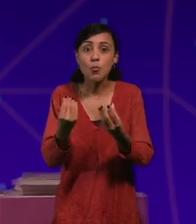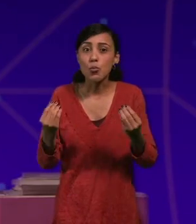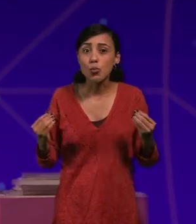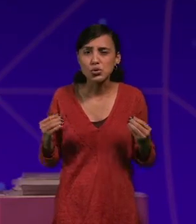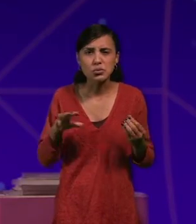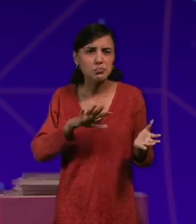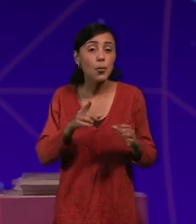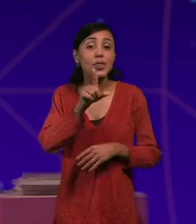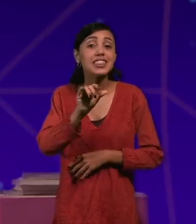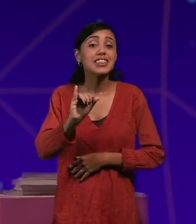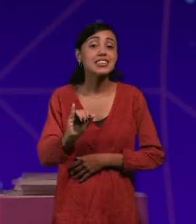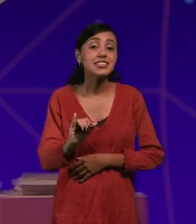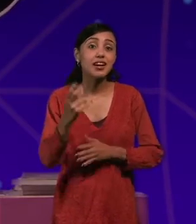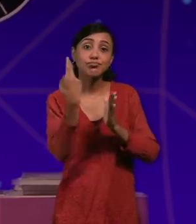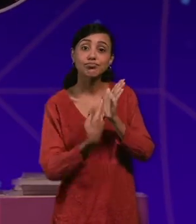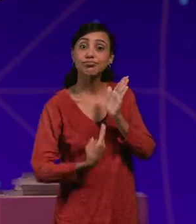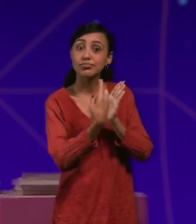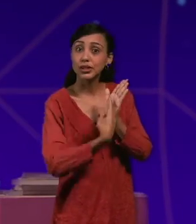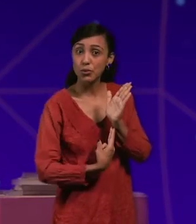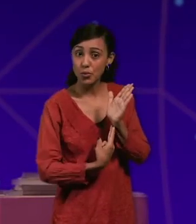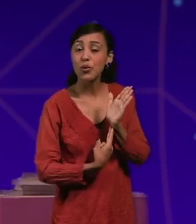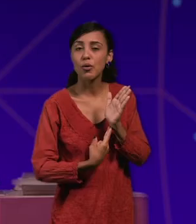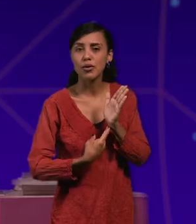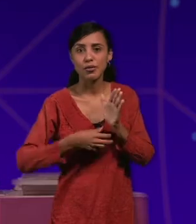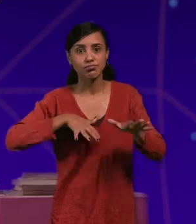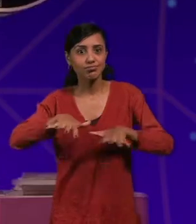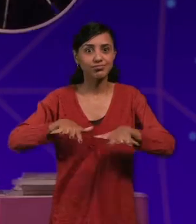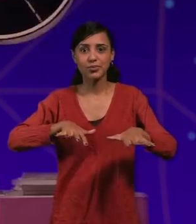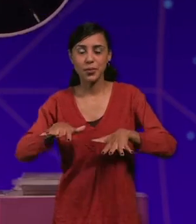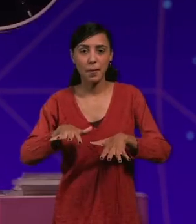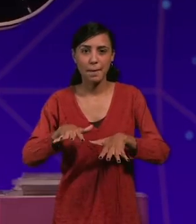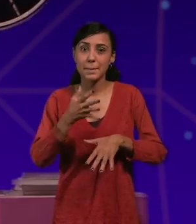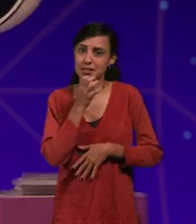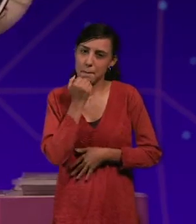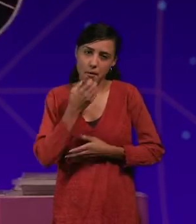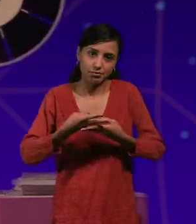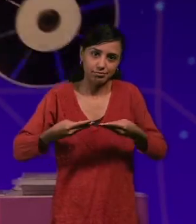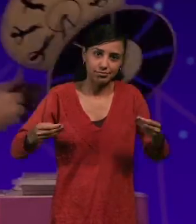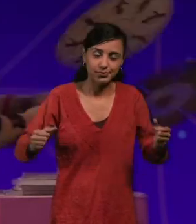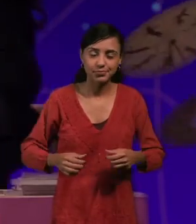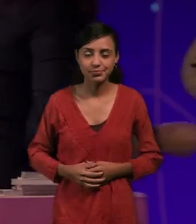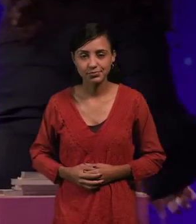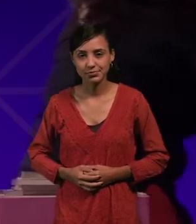llegó a incluir hasta 16 dibujos. De modo que el movimiento que se estaba representando quedaba mucho más fluido.